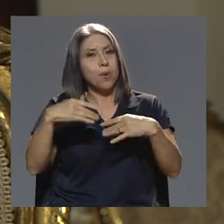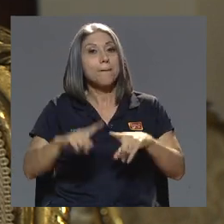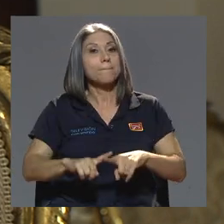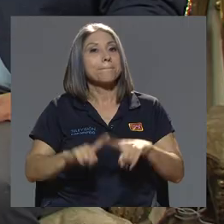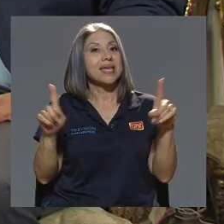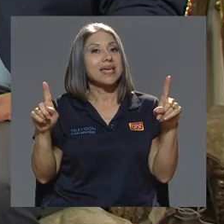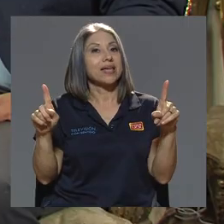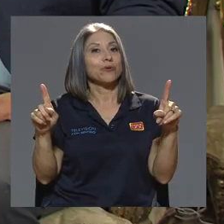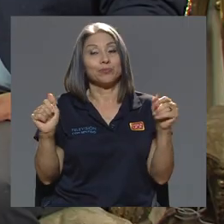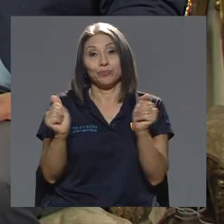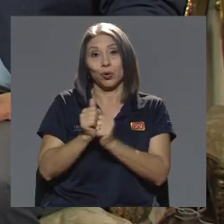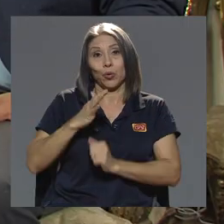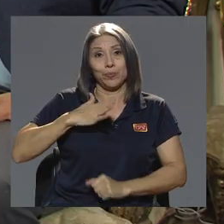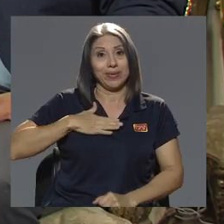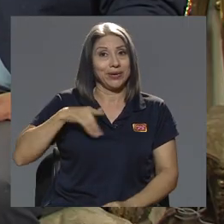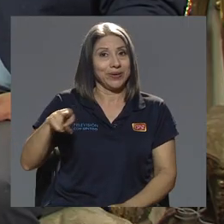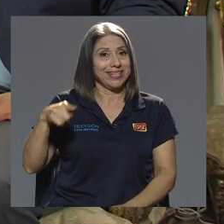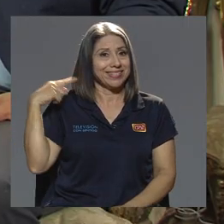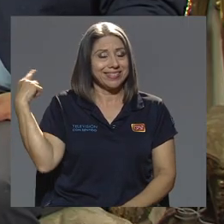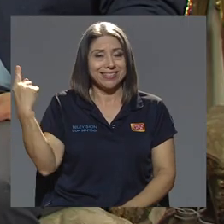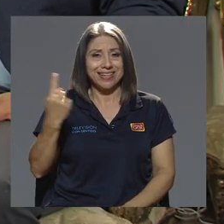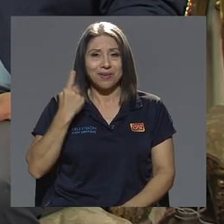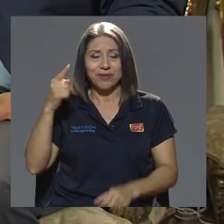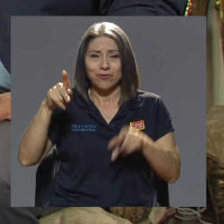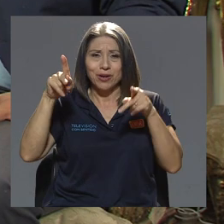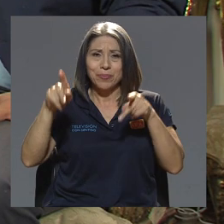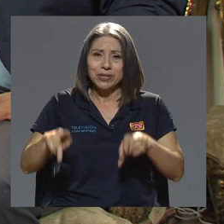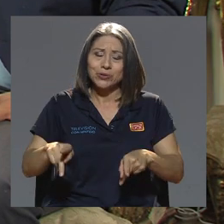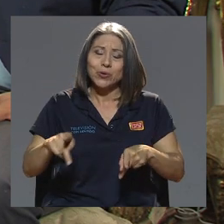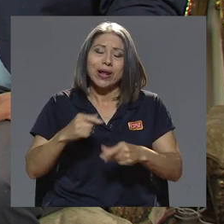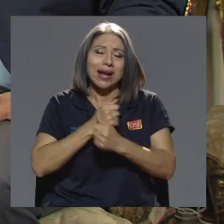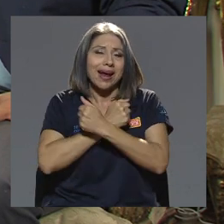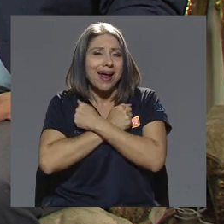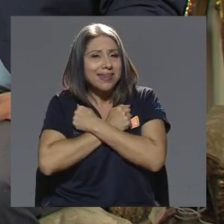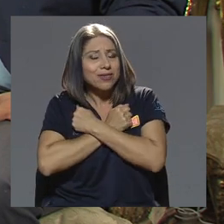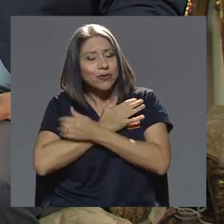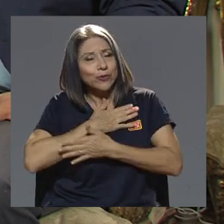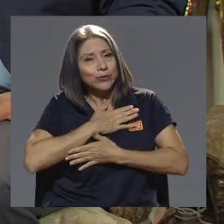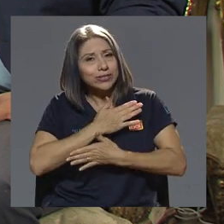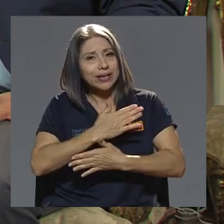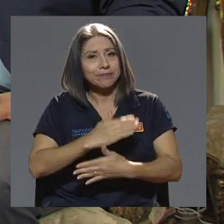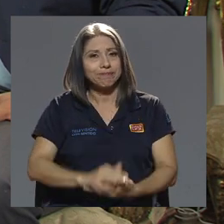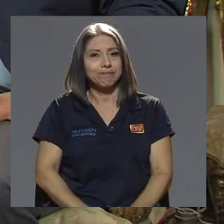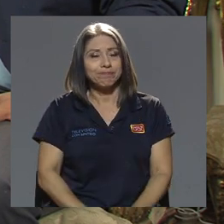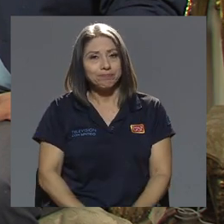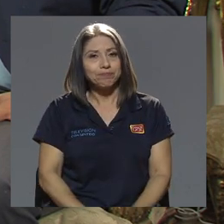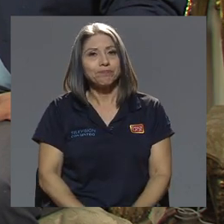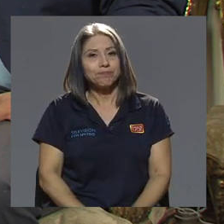pero conmigo siempre fue una persona sumamente cariñosa,